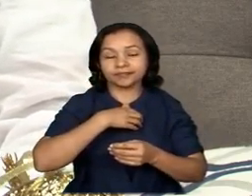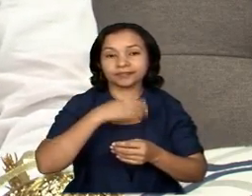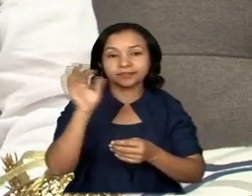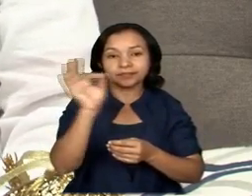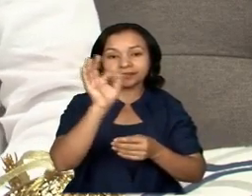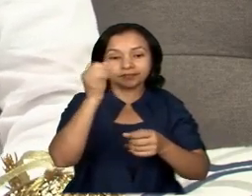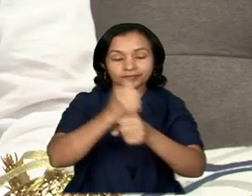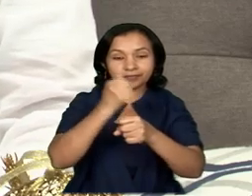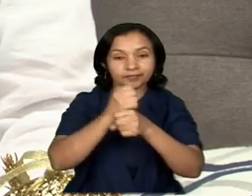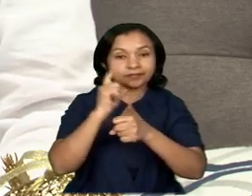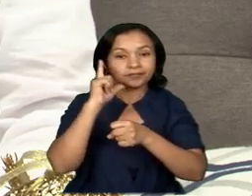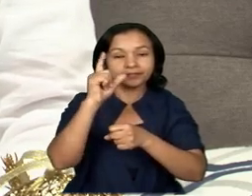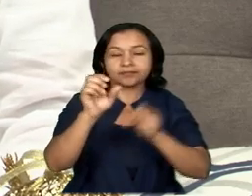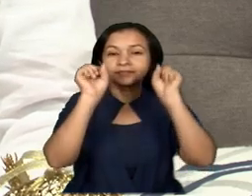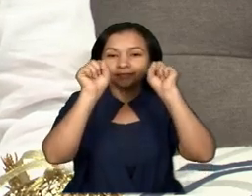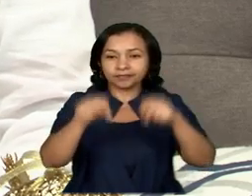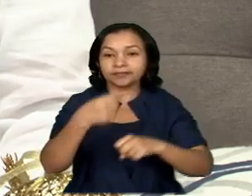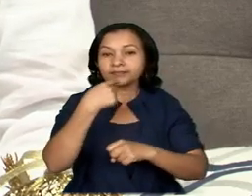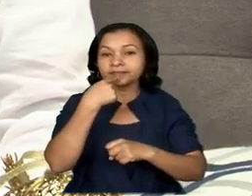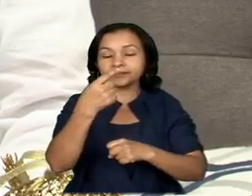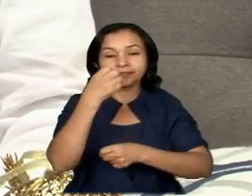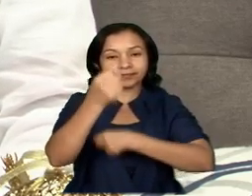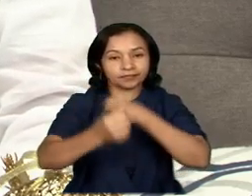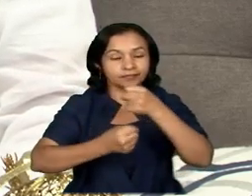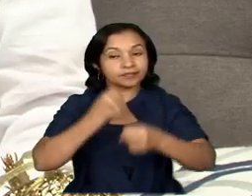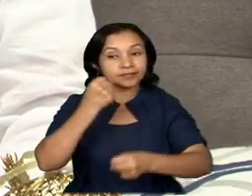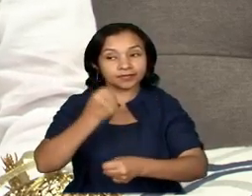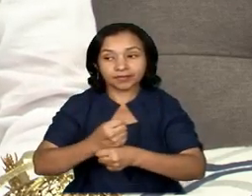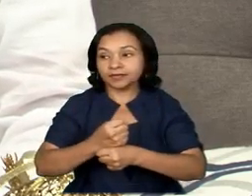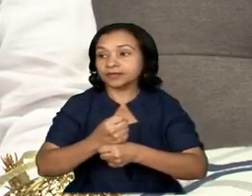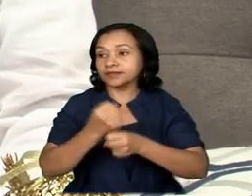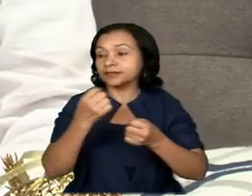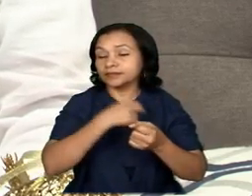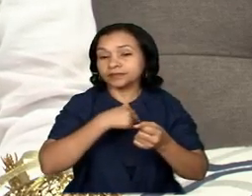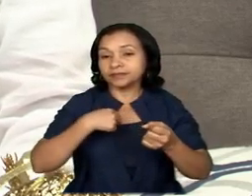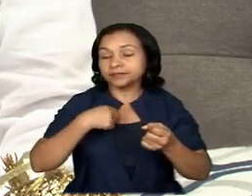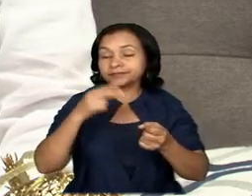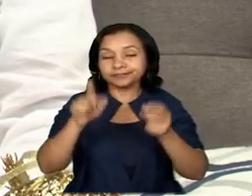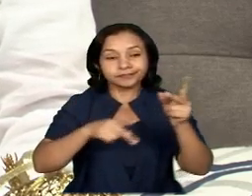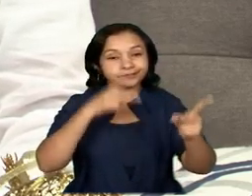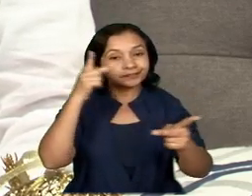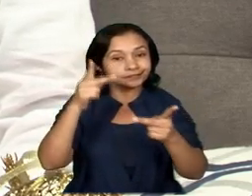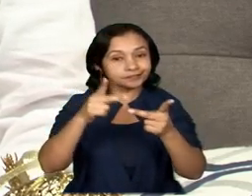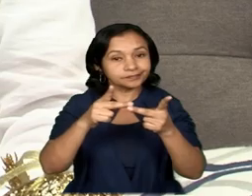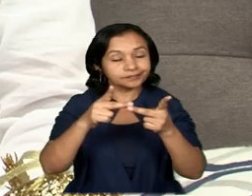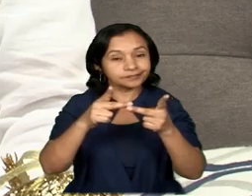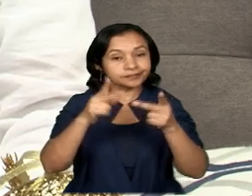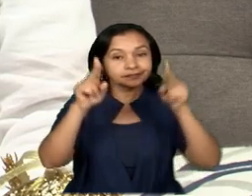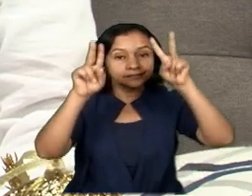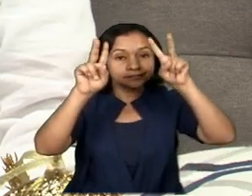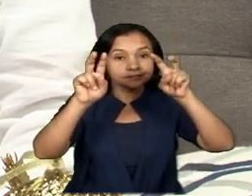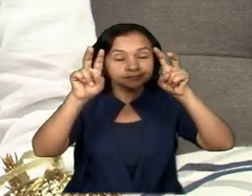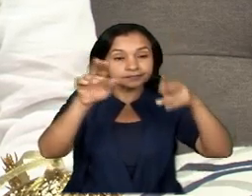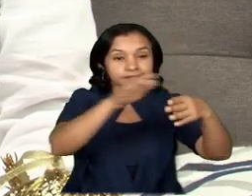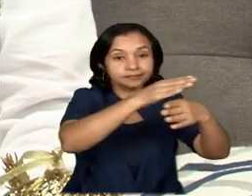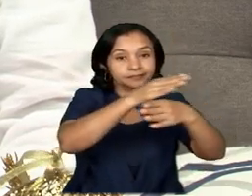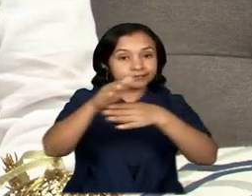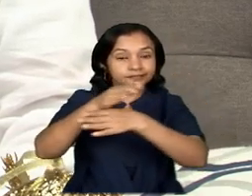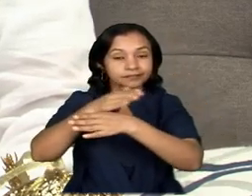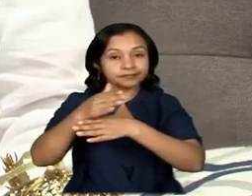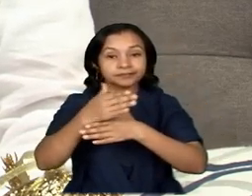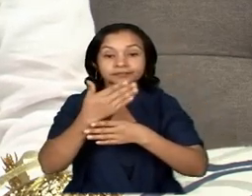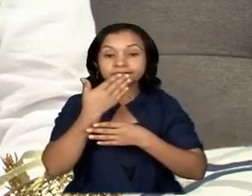de largo plazo podemos afirmar de que ha sido un año en el cual se avanzó con paso firme en varios temas que impactan en la